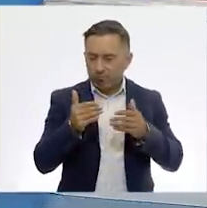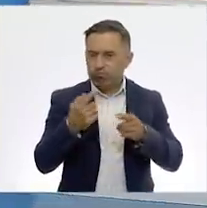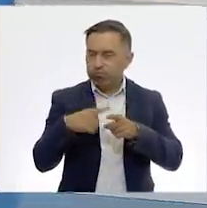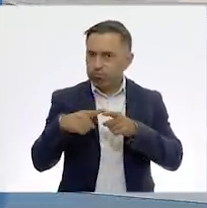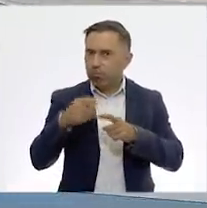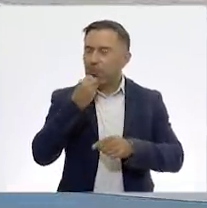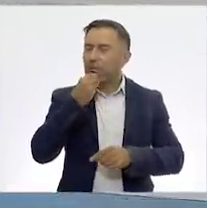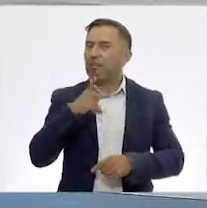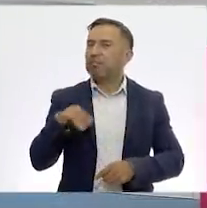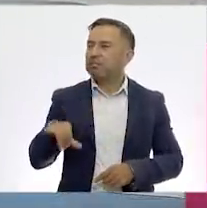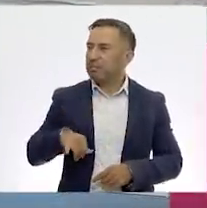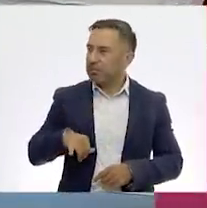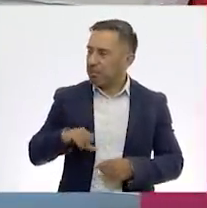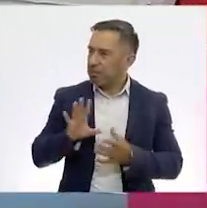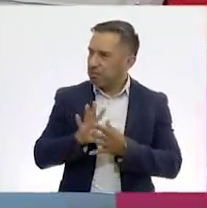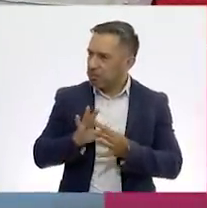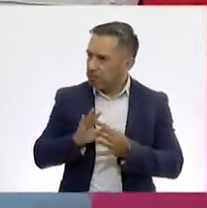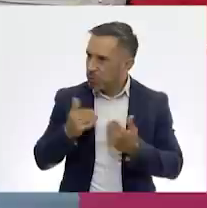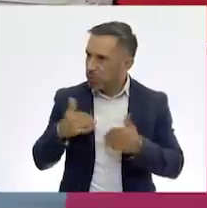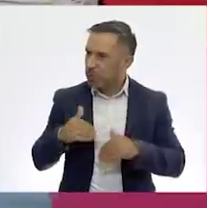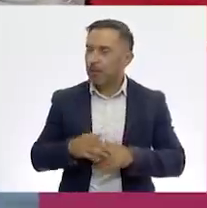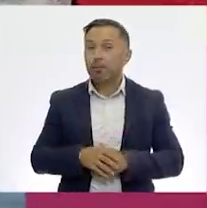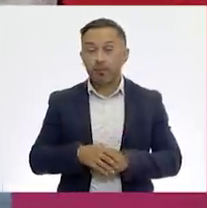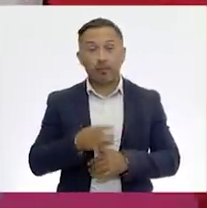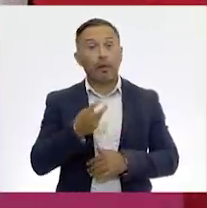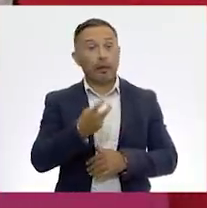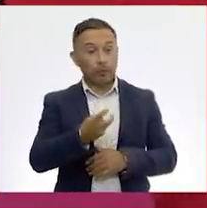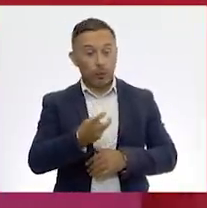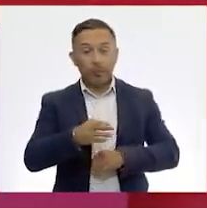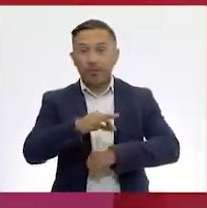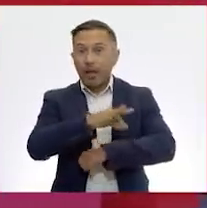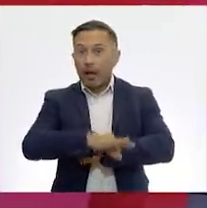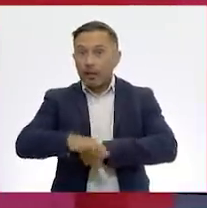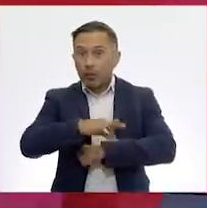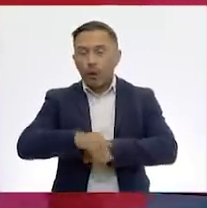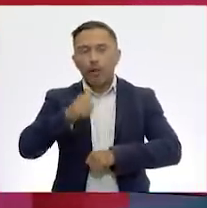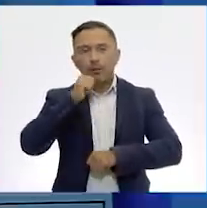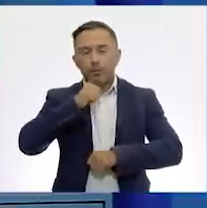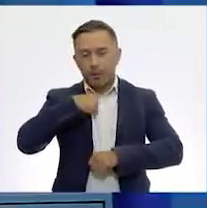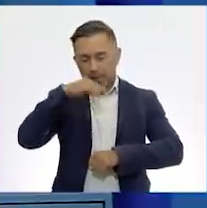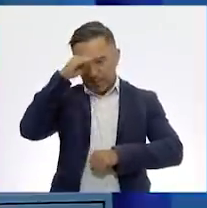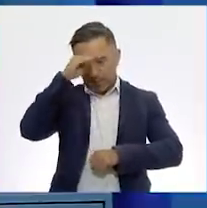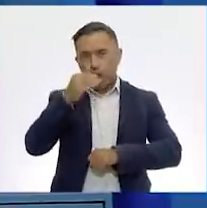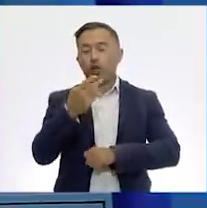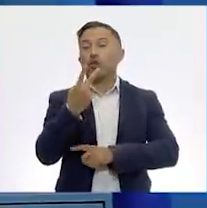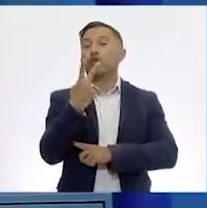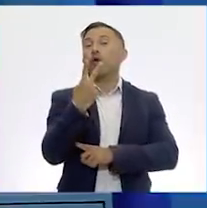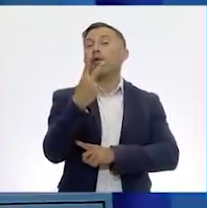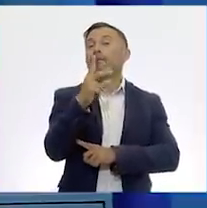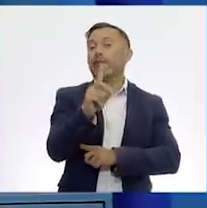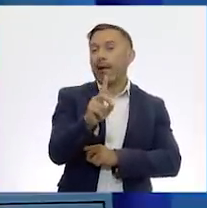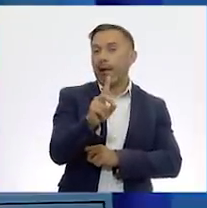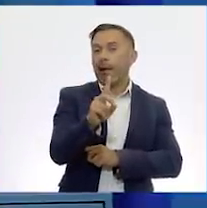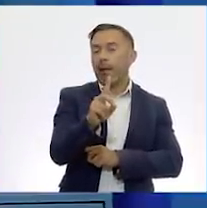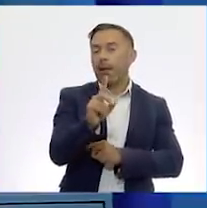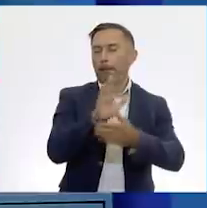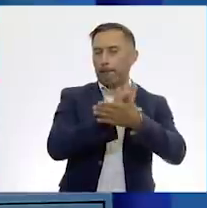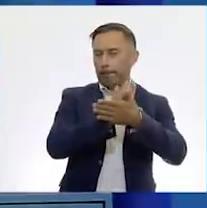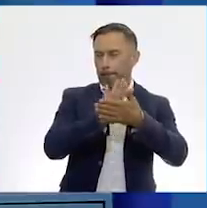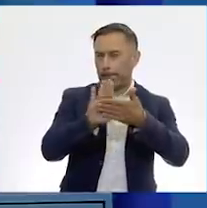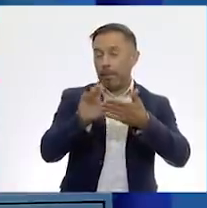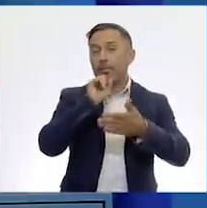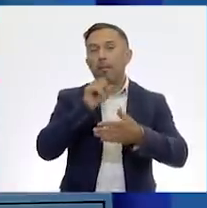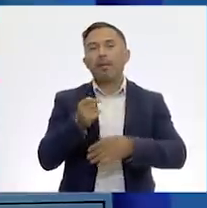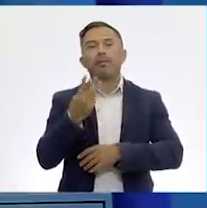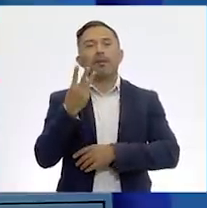interesante. Jesús. Así es, en la arquitectura siempre pensamos en 2 dimensiones, pero a la vez en 3 dimensiones. Es muy importante tener